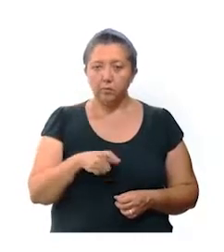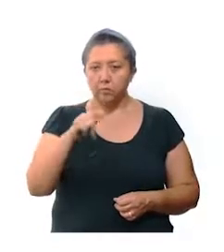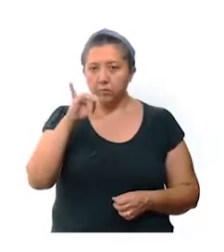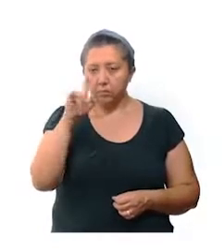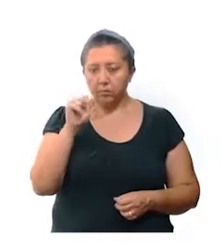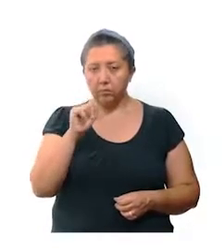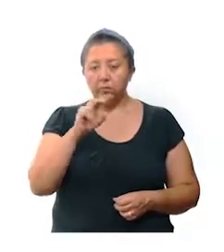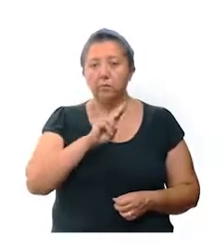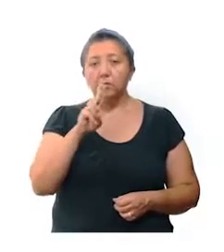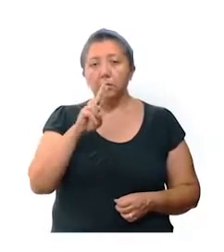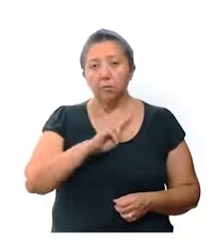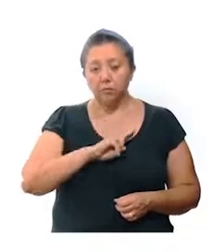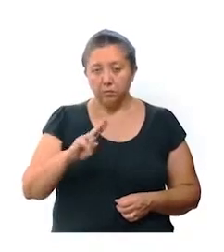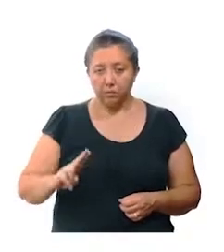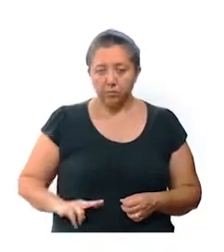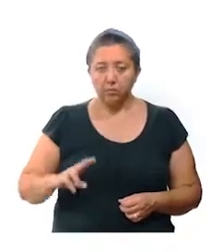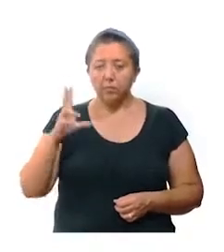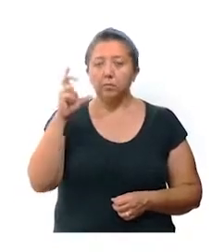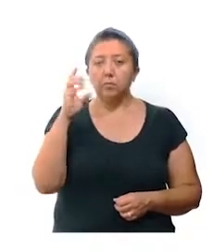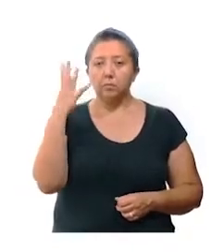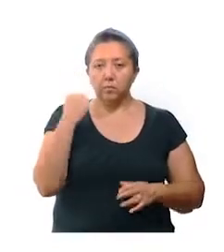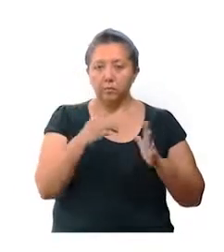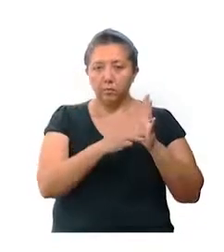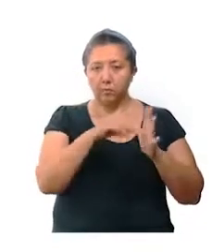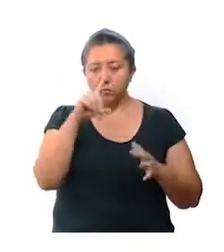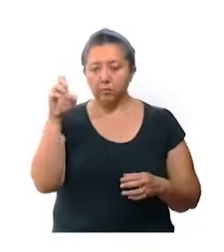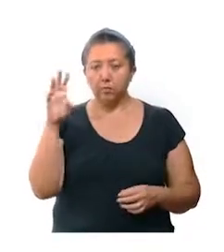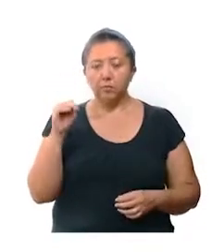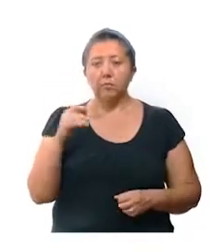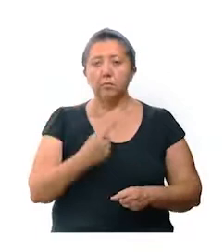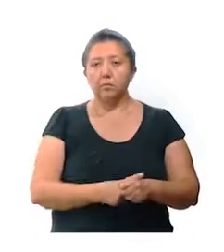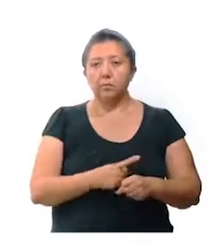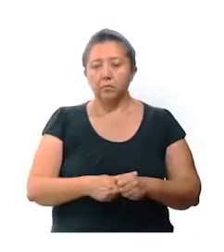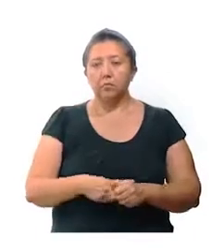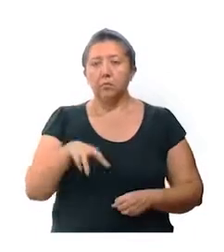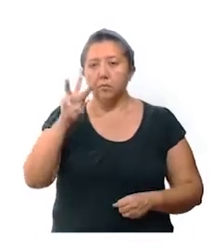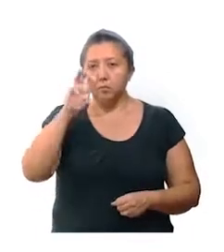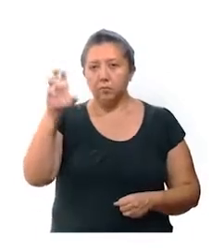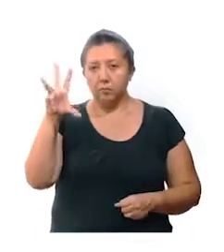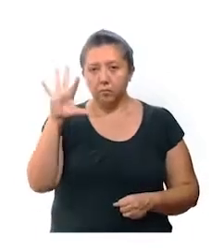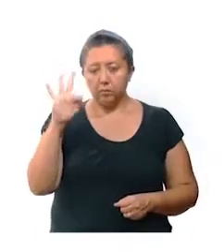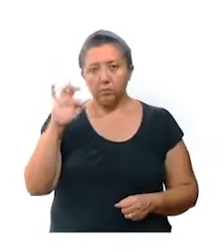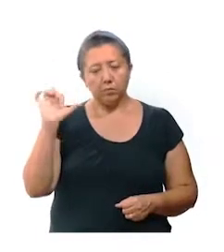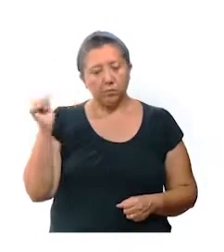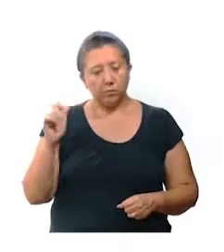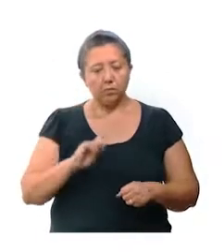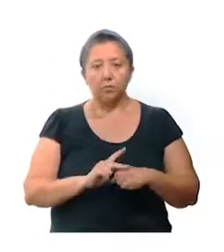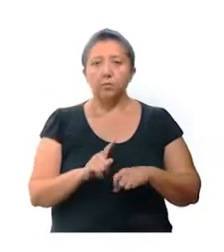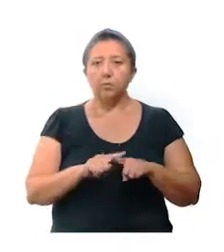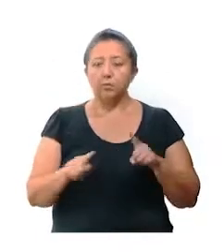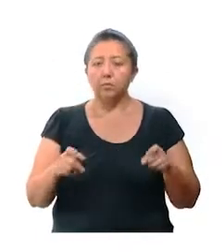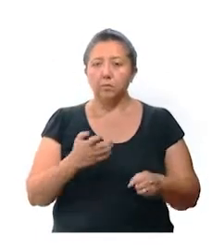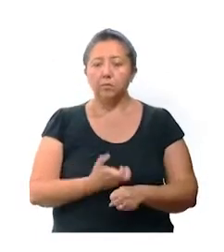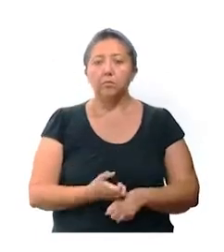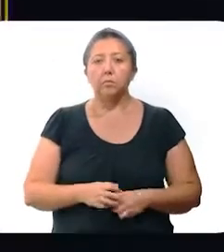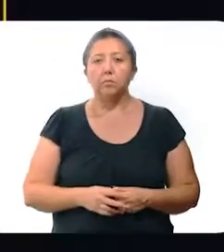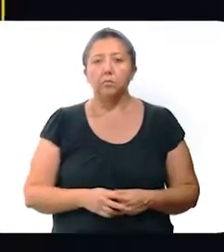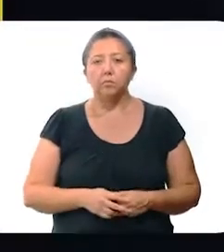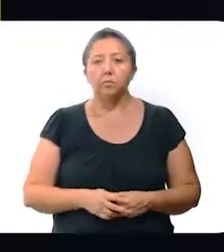Tizimín y Umam. De los 39.190 casos positivos, 340 son de otro país u otro